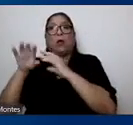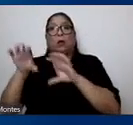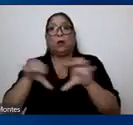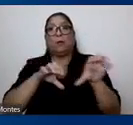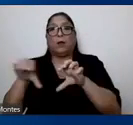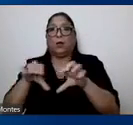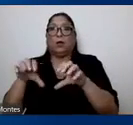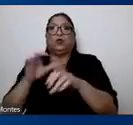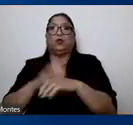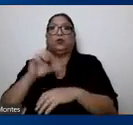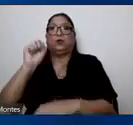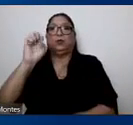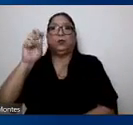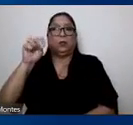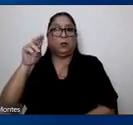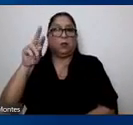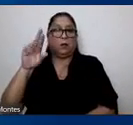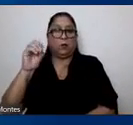Sendero Luminoso. No sé.